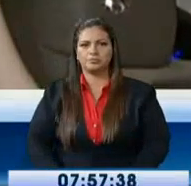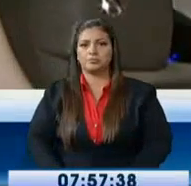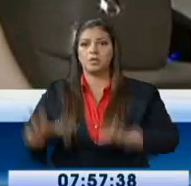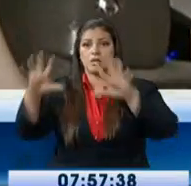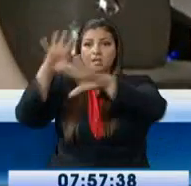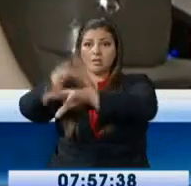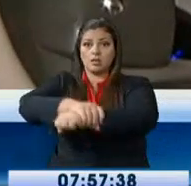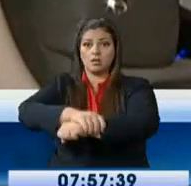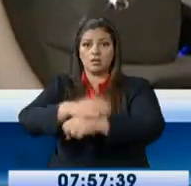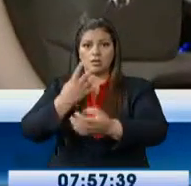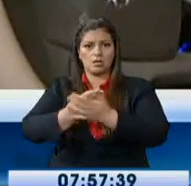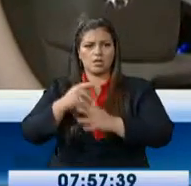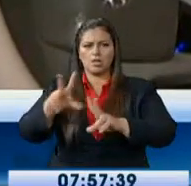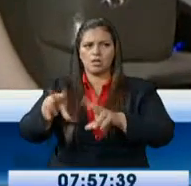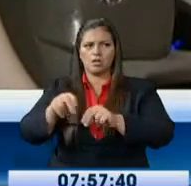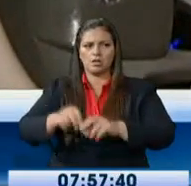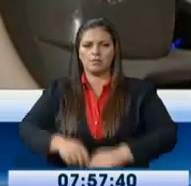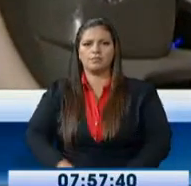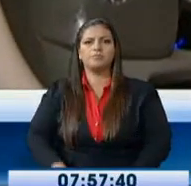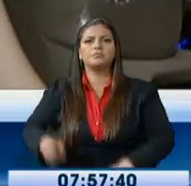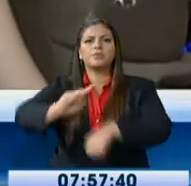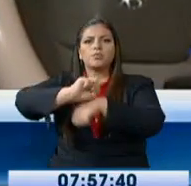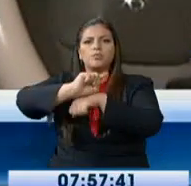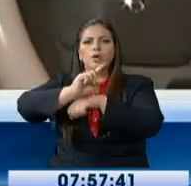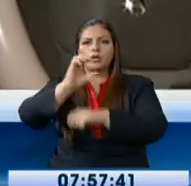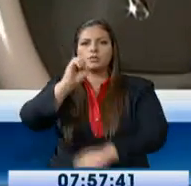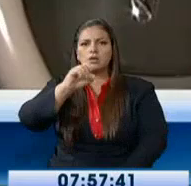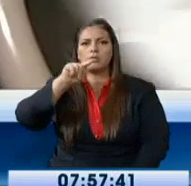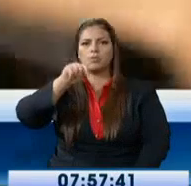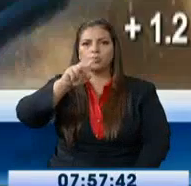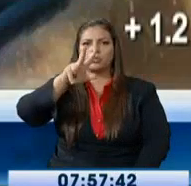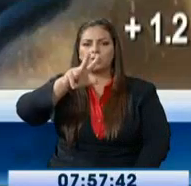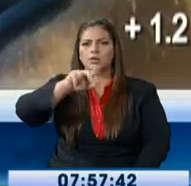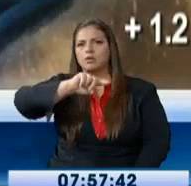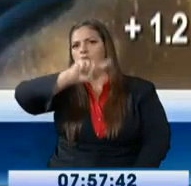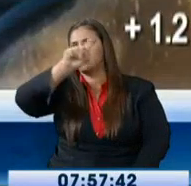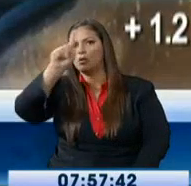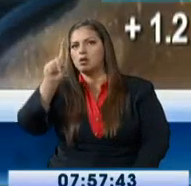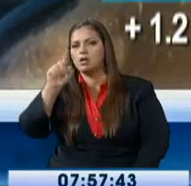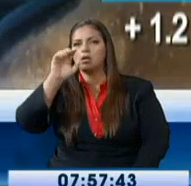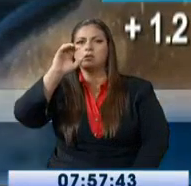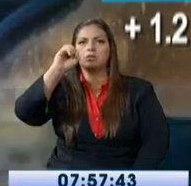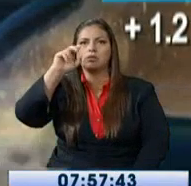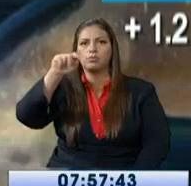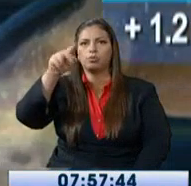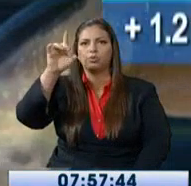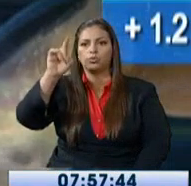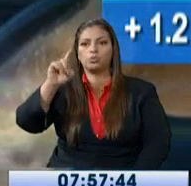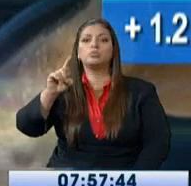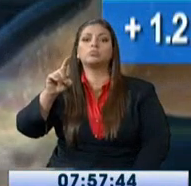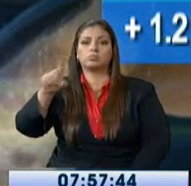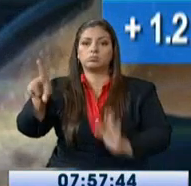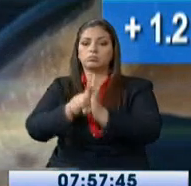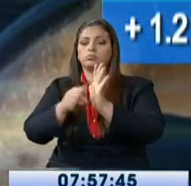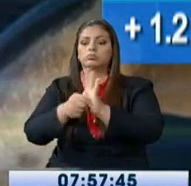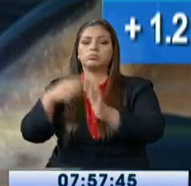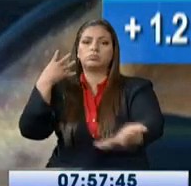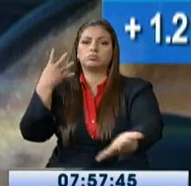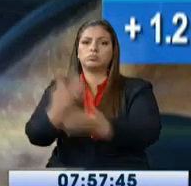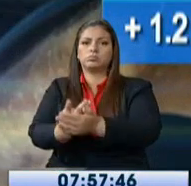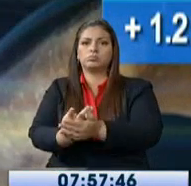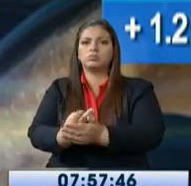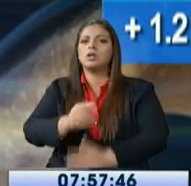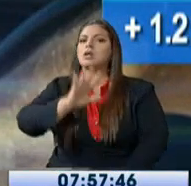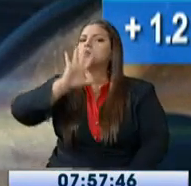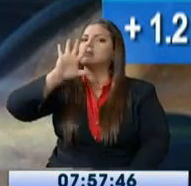registra de 0.3 a 0.8 gramos de alcohol por litro de sangre, la sanción es de 5 días de prisión, 5 puntos